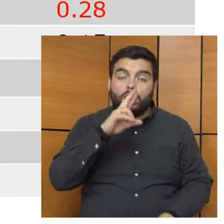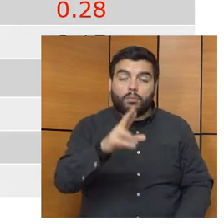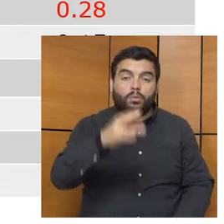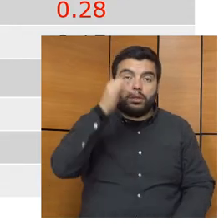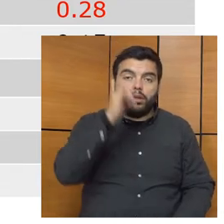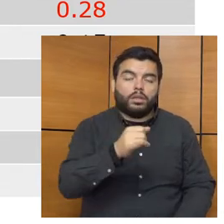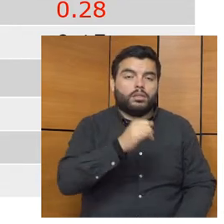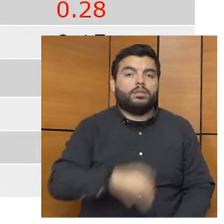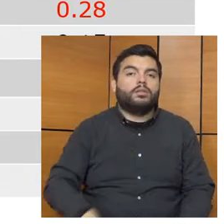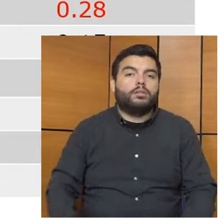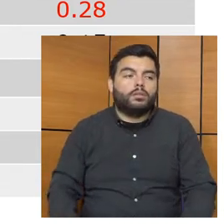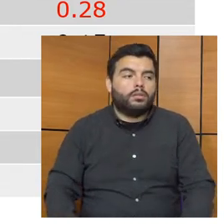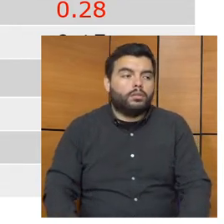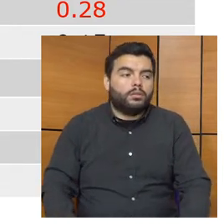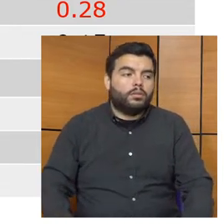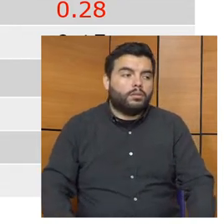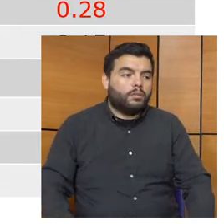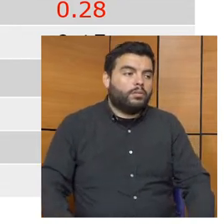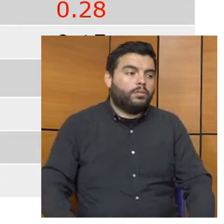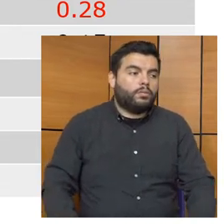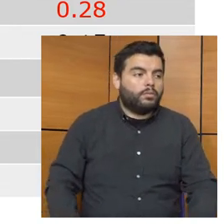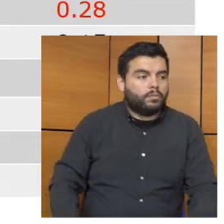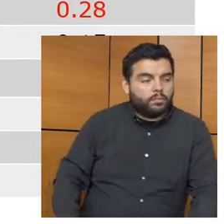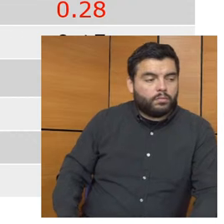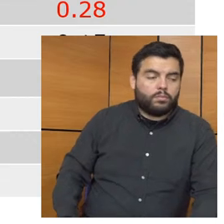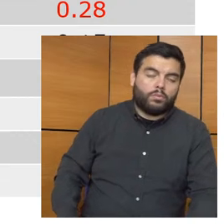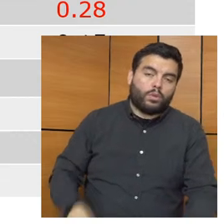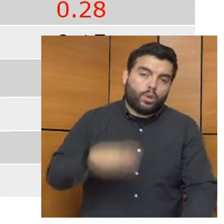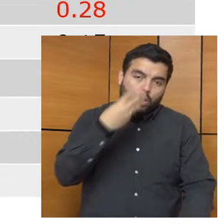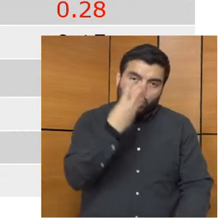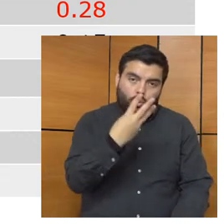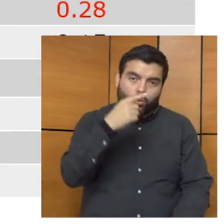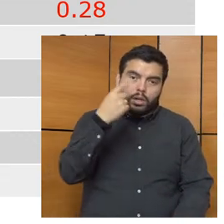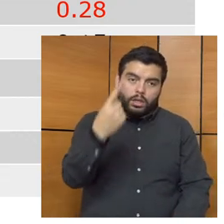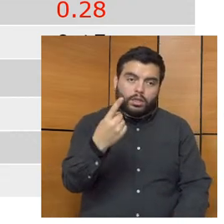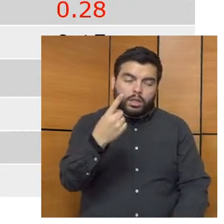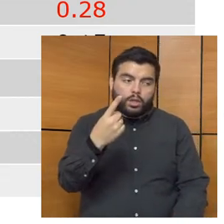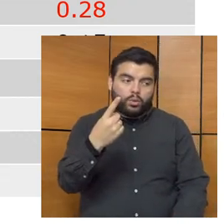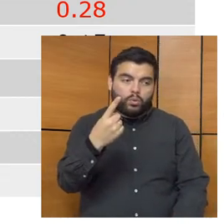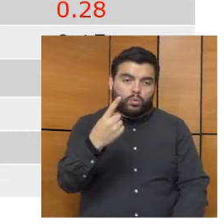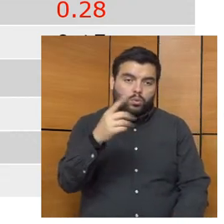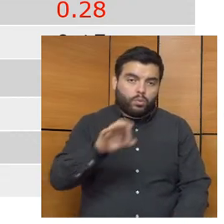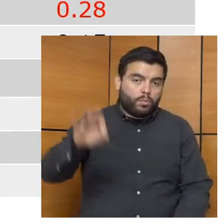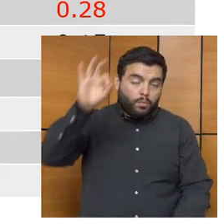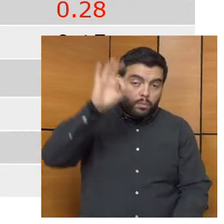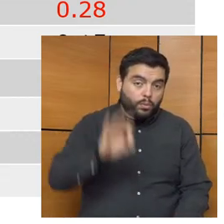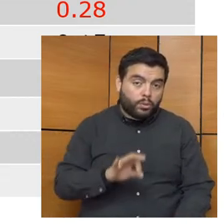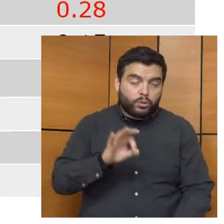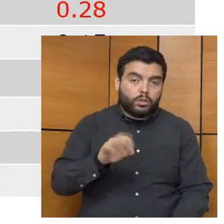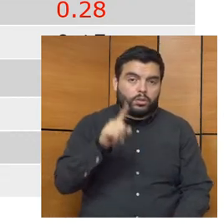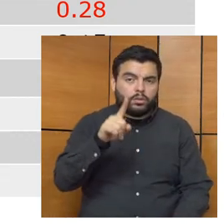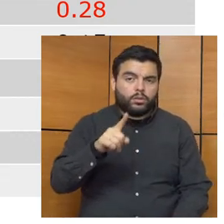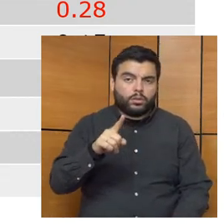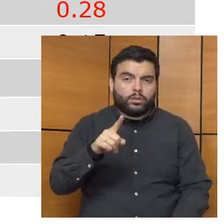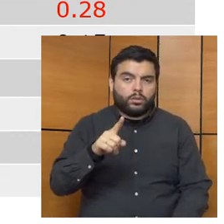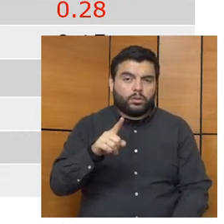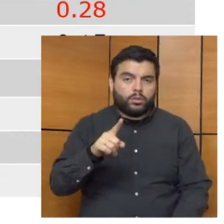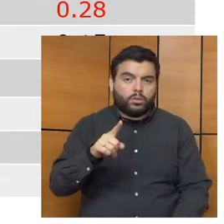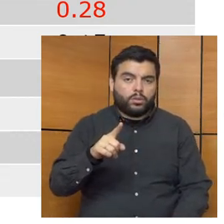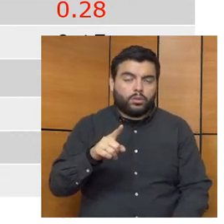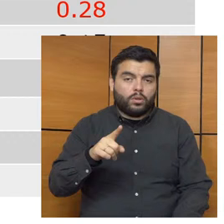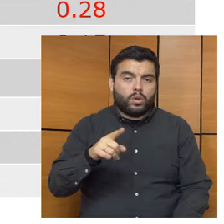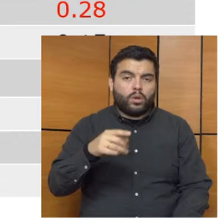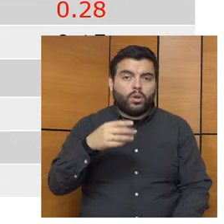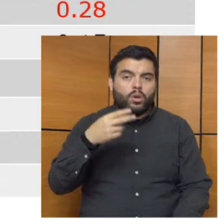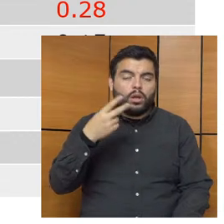están. El independiente son 41% de estos 1.500 personas, el tecnológicamente apático un